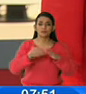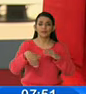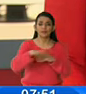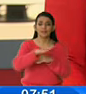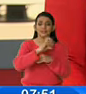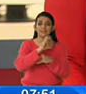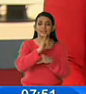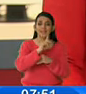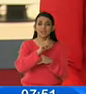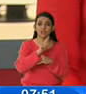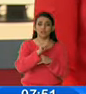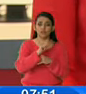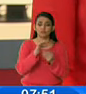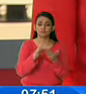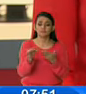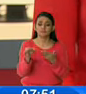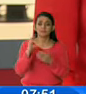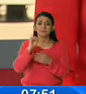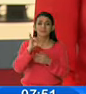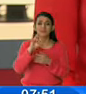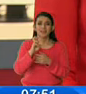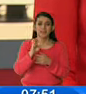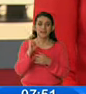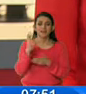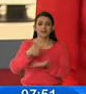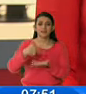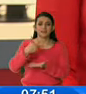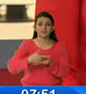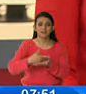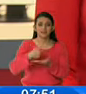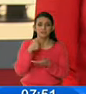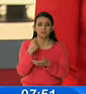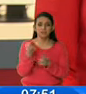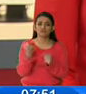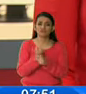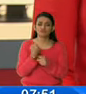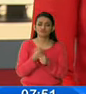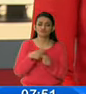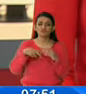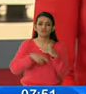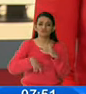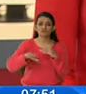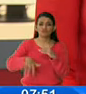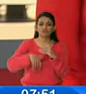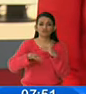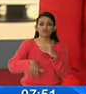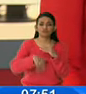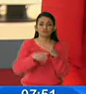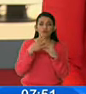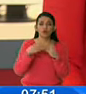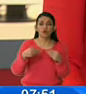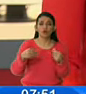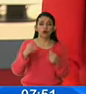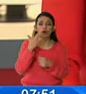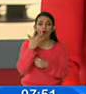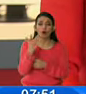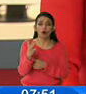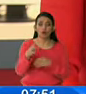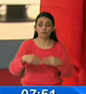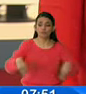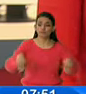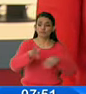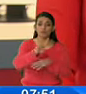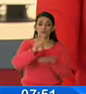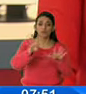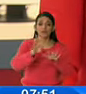en el Cantón Mira, en la provincia del Carchi, para realizar trabajos de extracción ilegal de polvo de oro en un terreno de 29